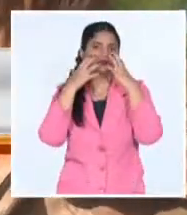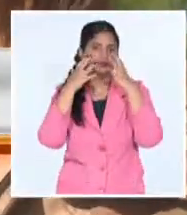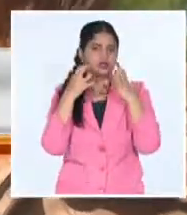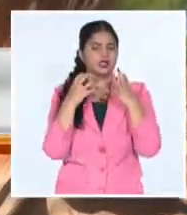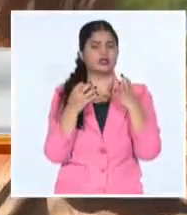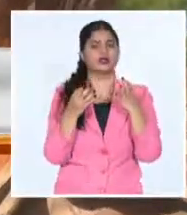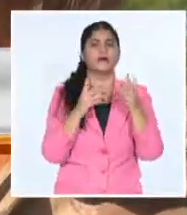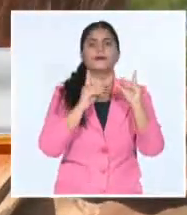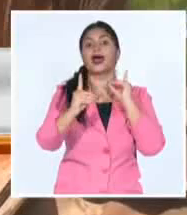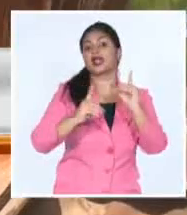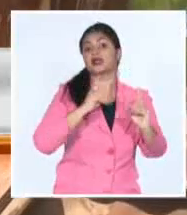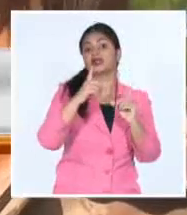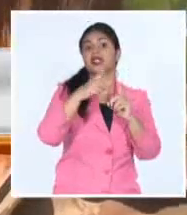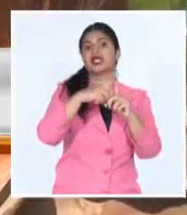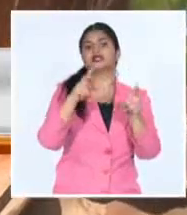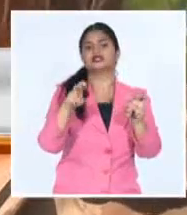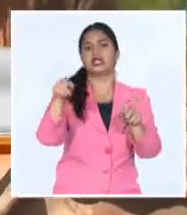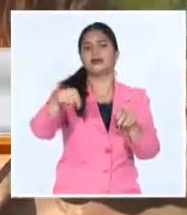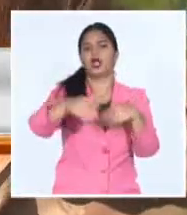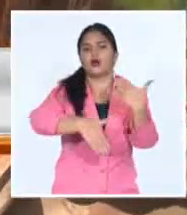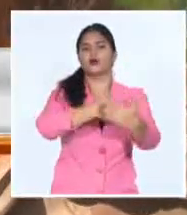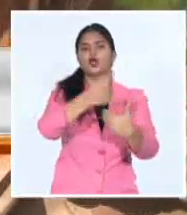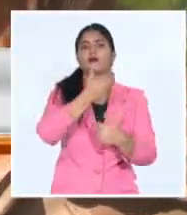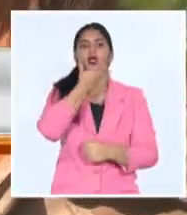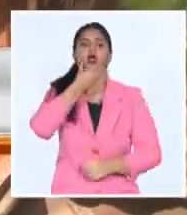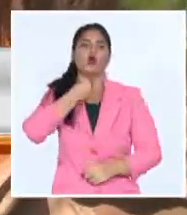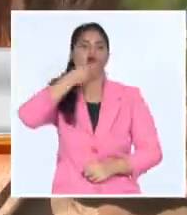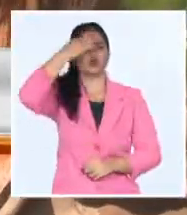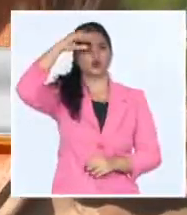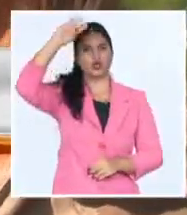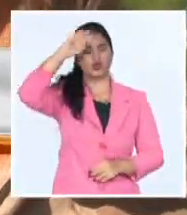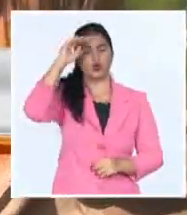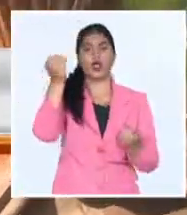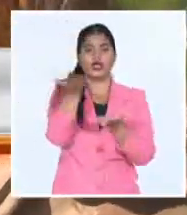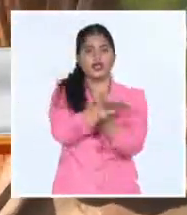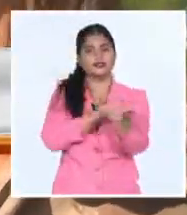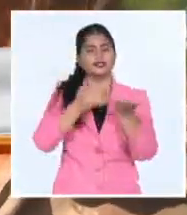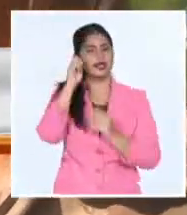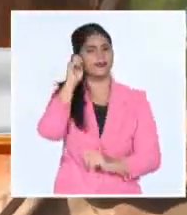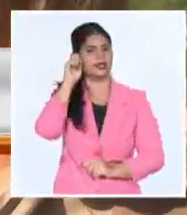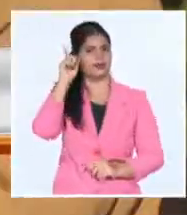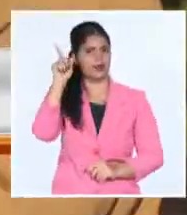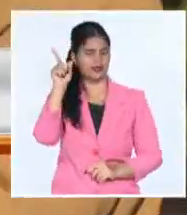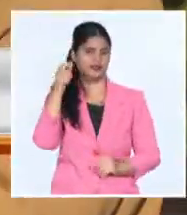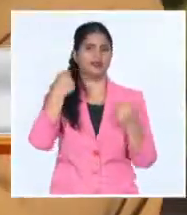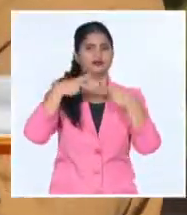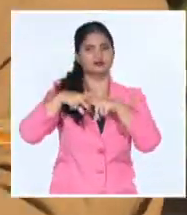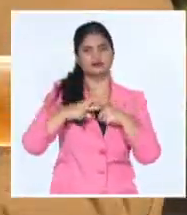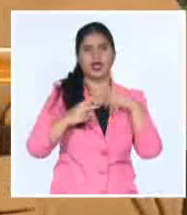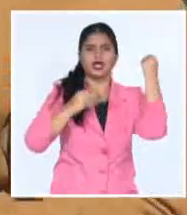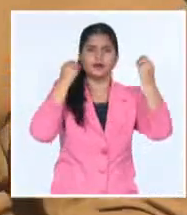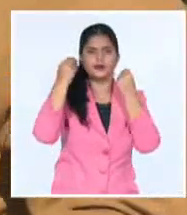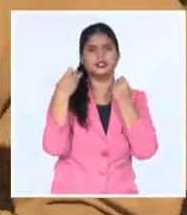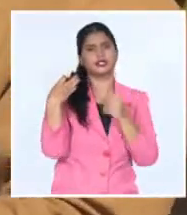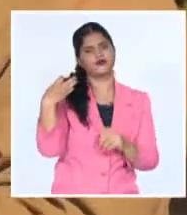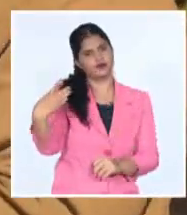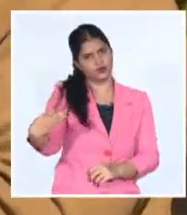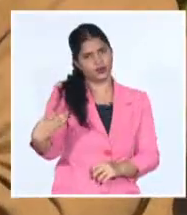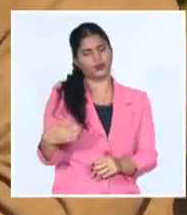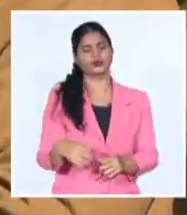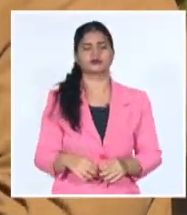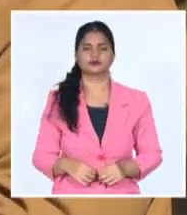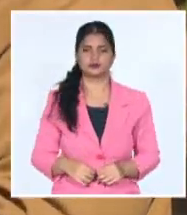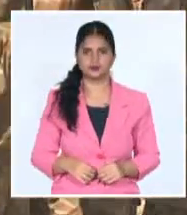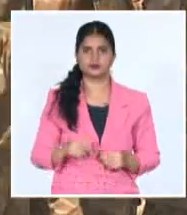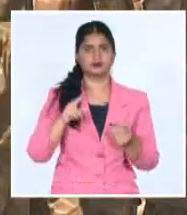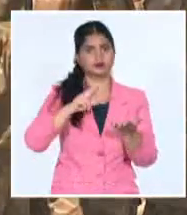de la juventud en la actualidad y que se pueden compartir experiencias que nos ayudan a tomar distintas soluciones concretas. El miembro del Comité Central